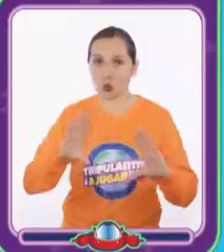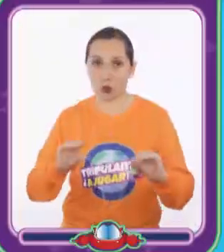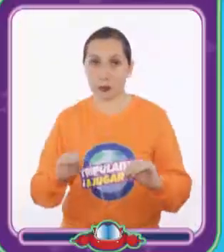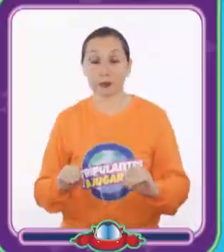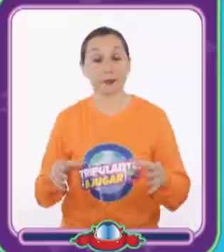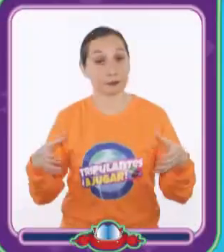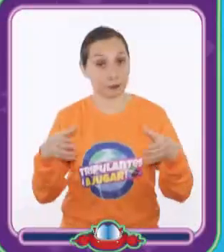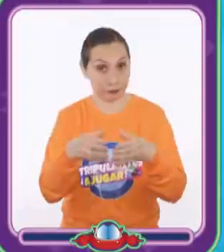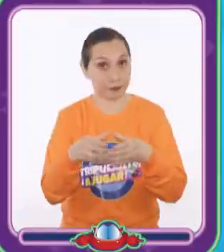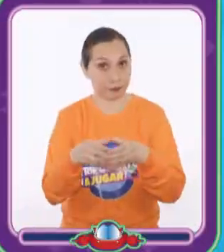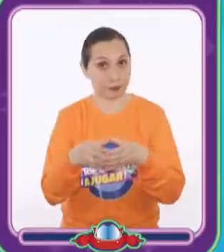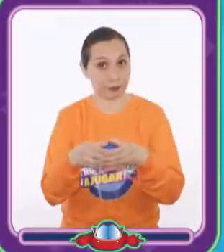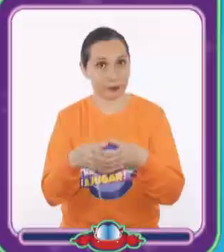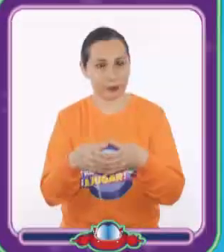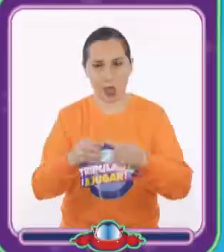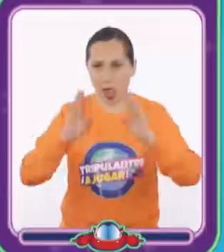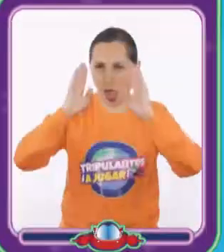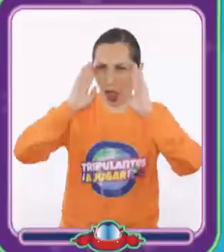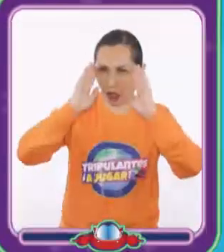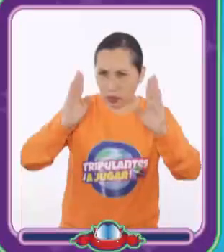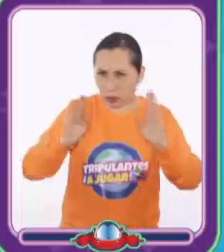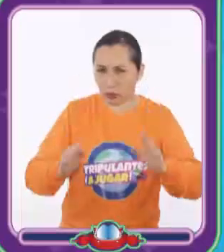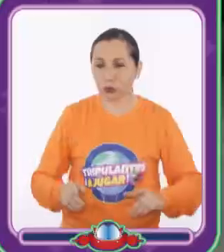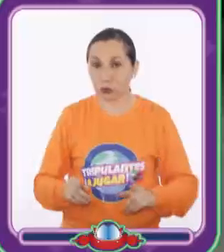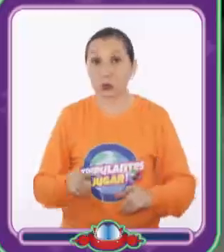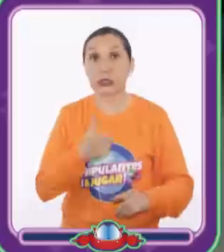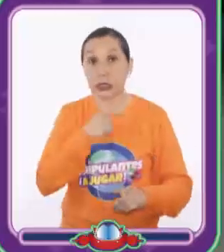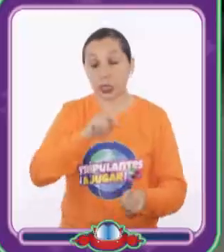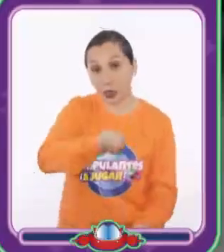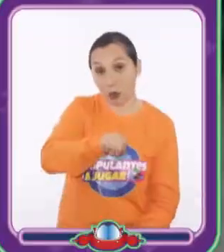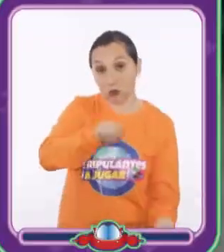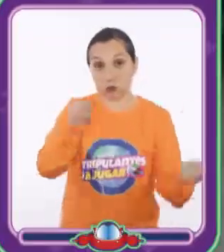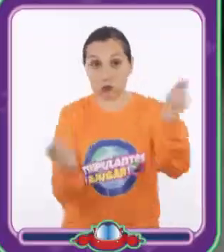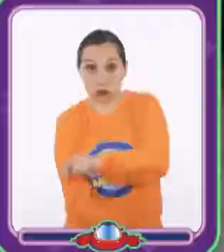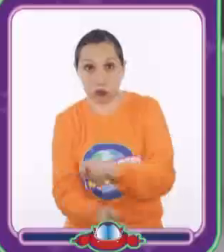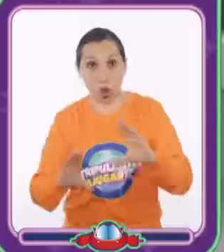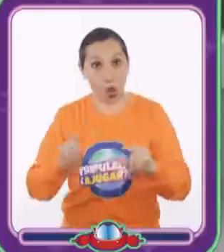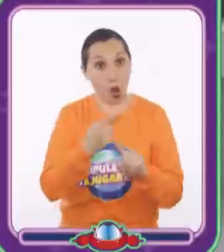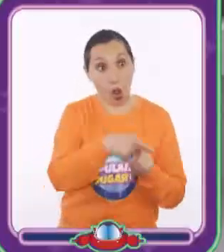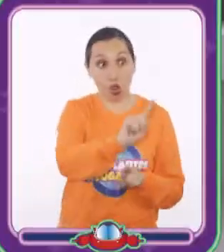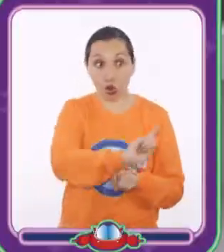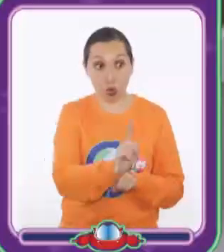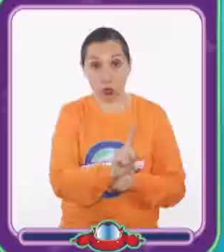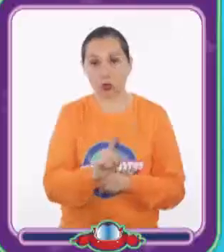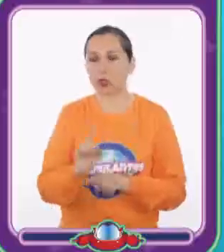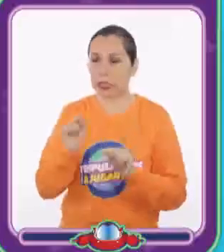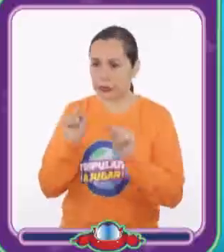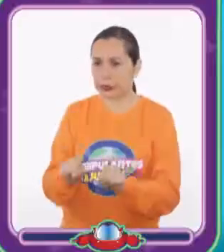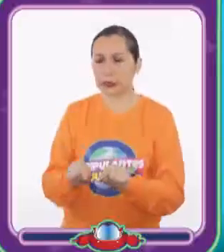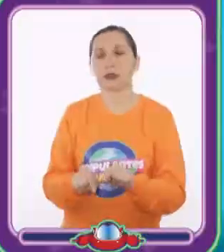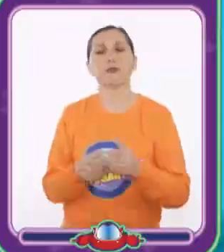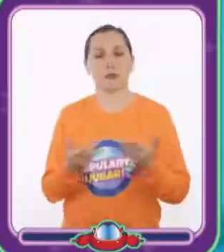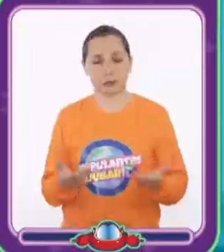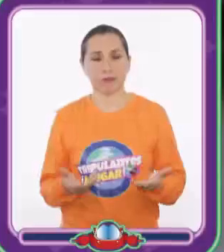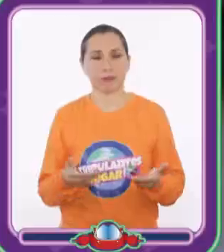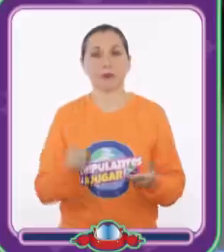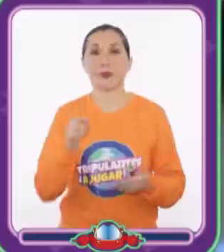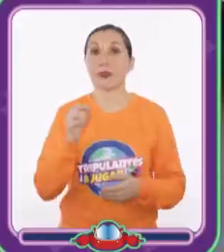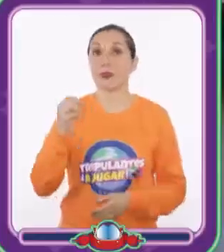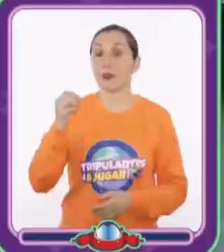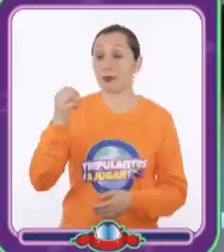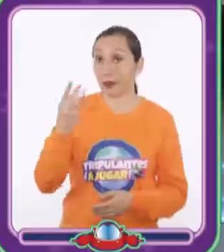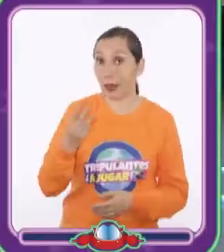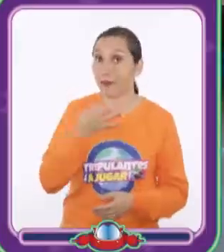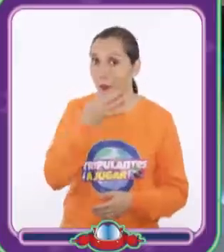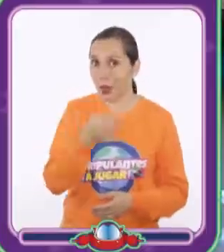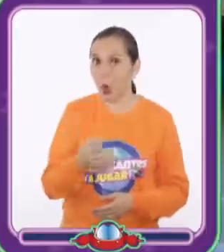rojo. Tripulación, atención. ¿Quieren dar vuelta este cojín? Sí. ¿Y no otro? Sí, no. ¿No? Ya,